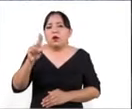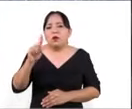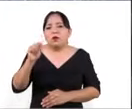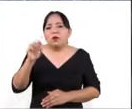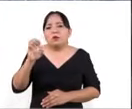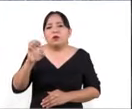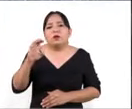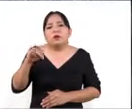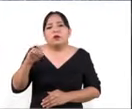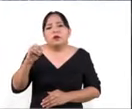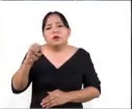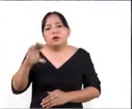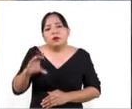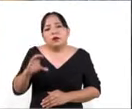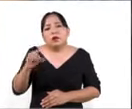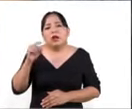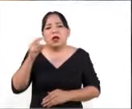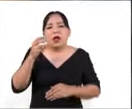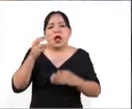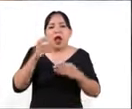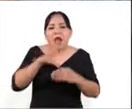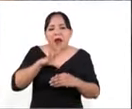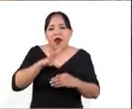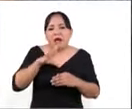hay algunos